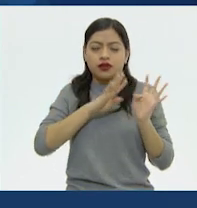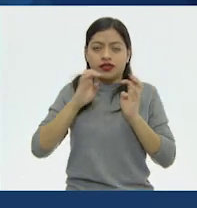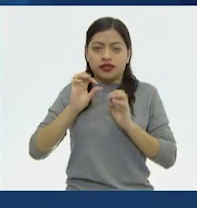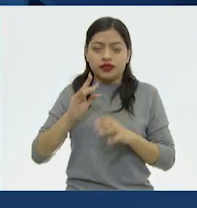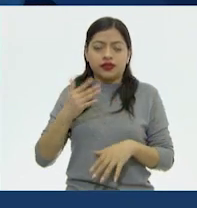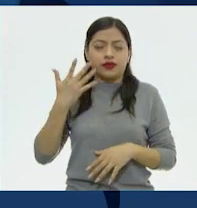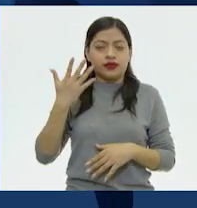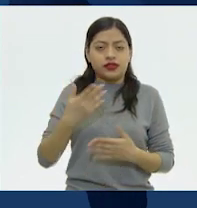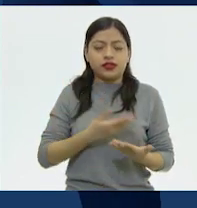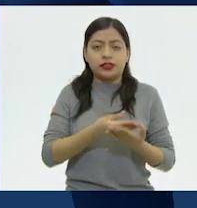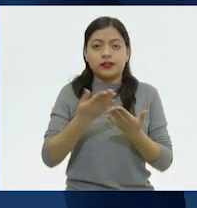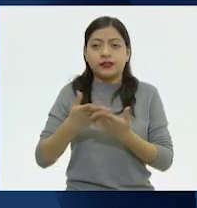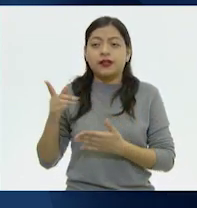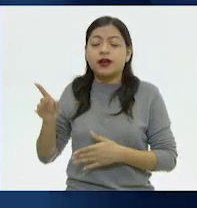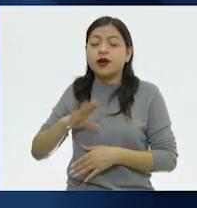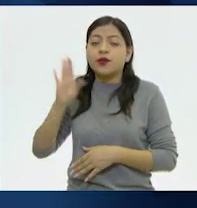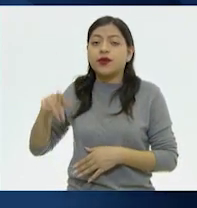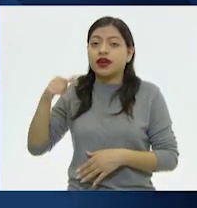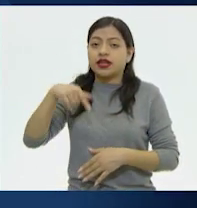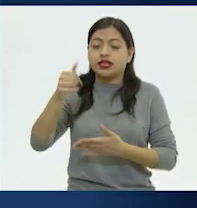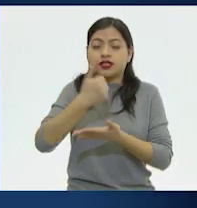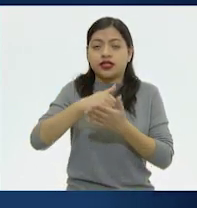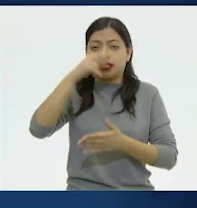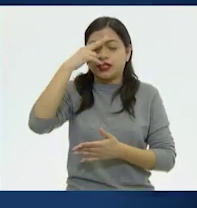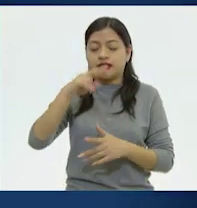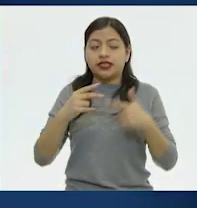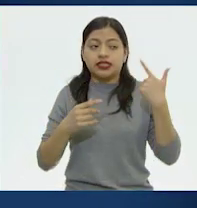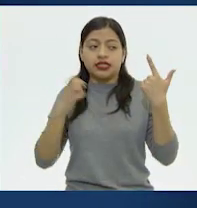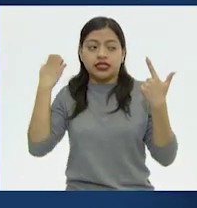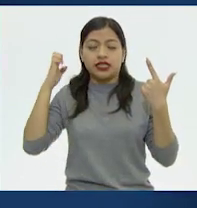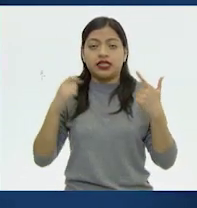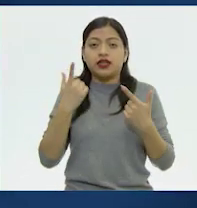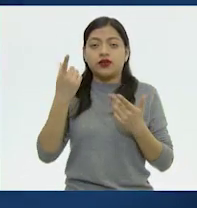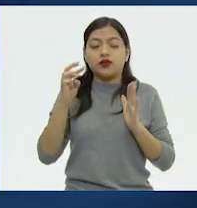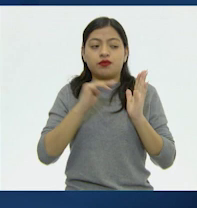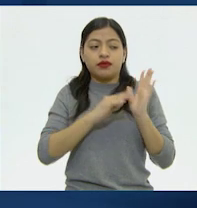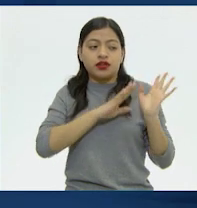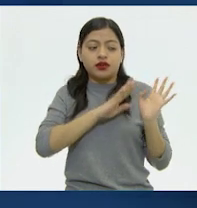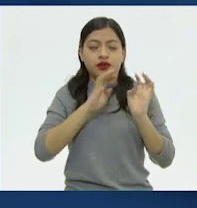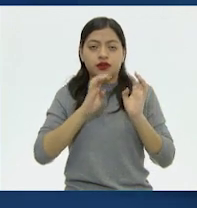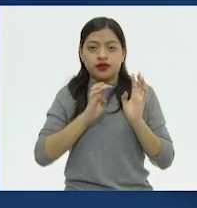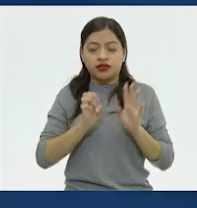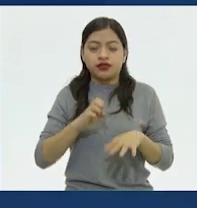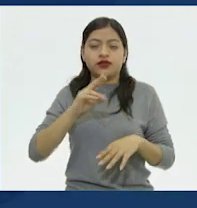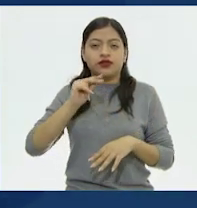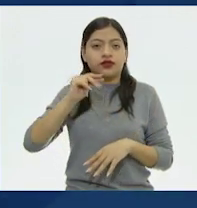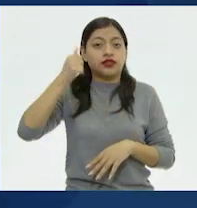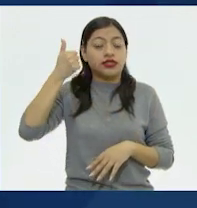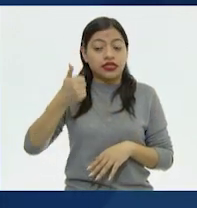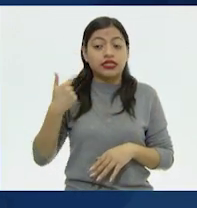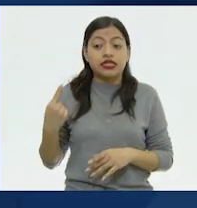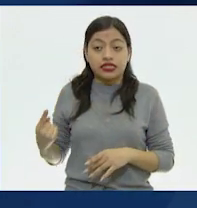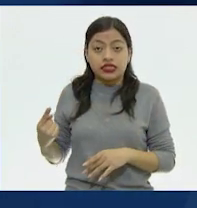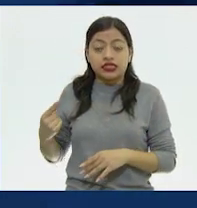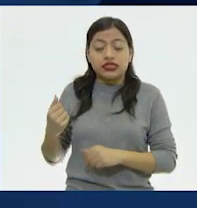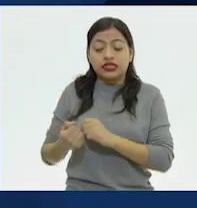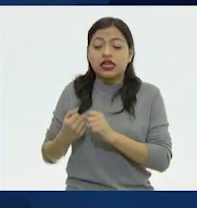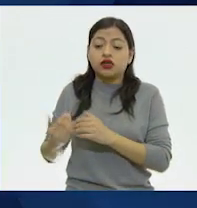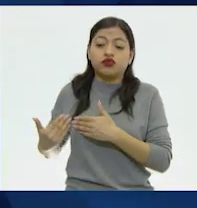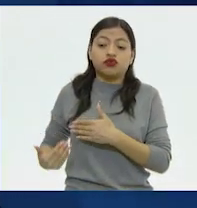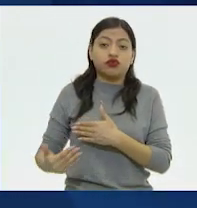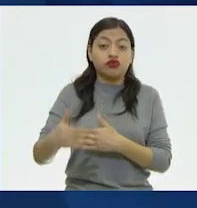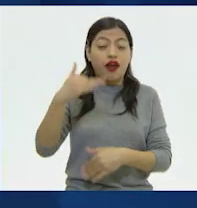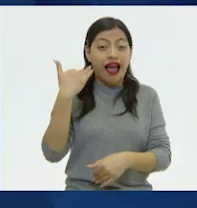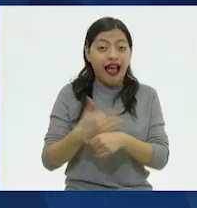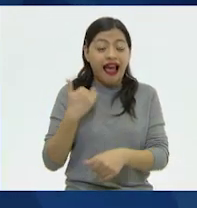Juan Rulfo falleció en la Ciudad de México el 7 de enero de 1986. Desde entonces, sigue siendo uno de los